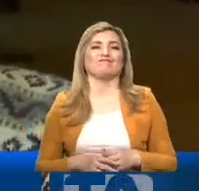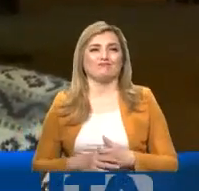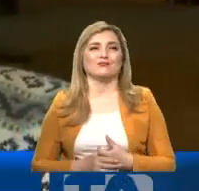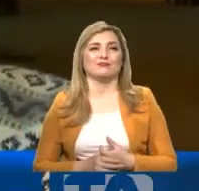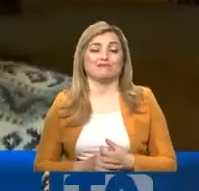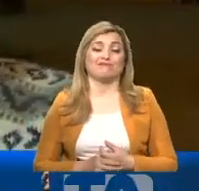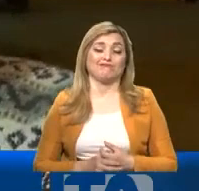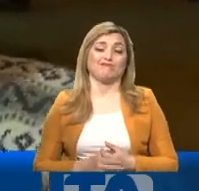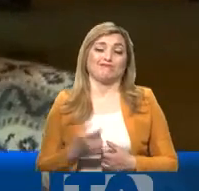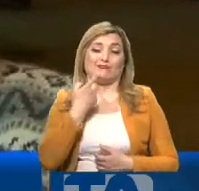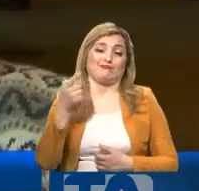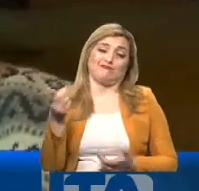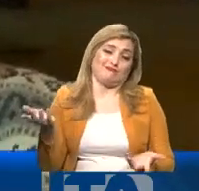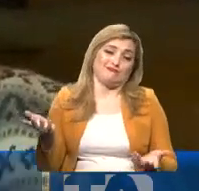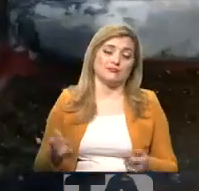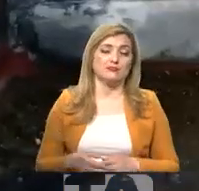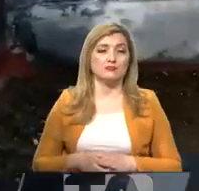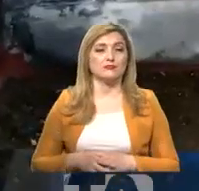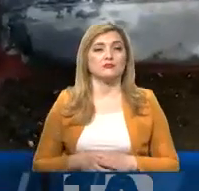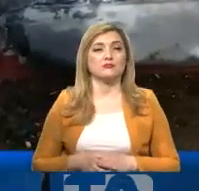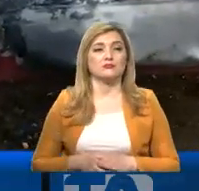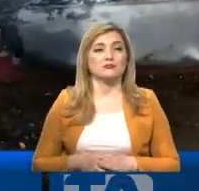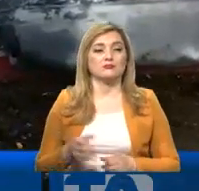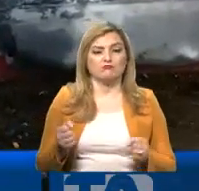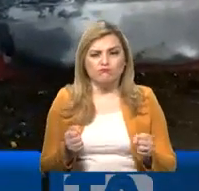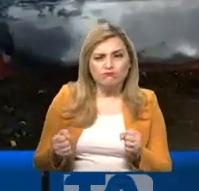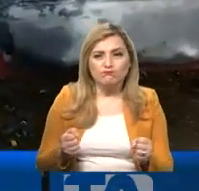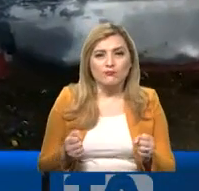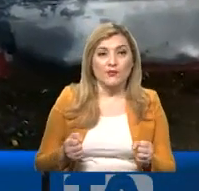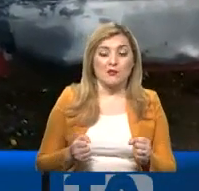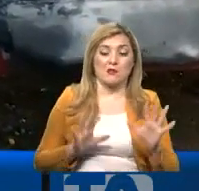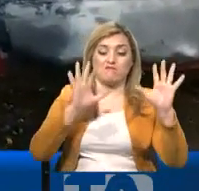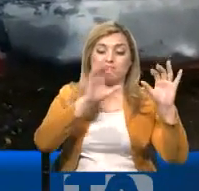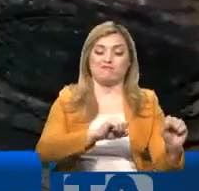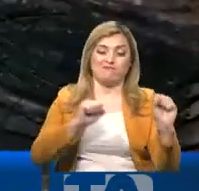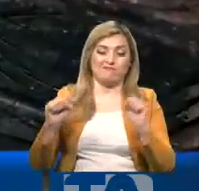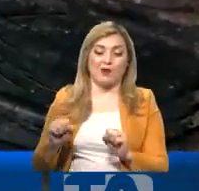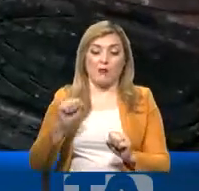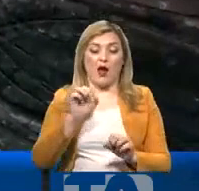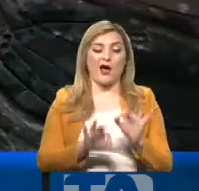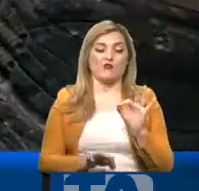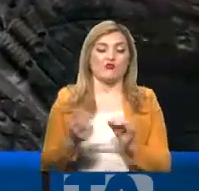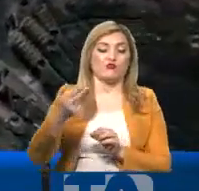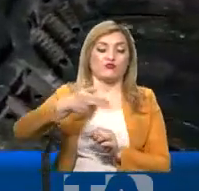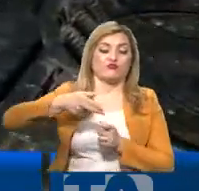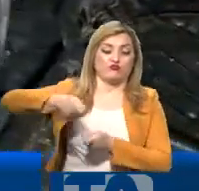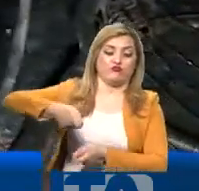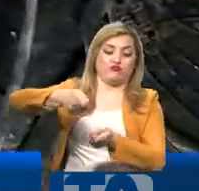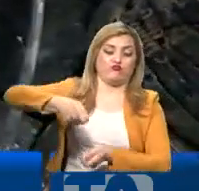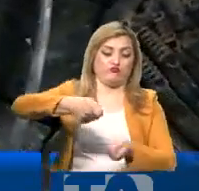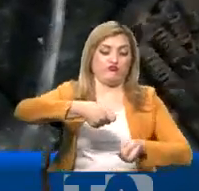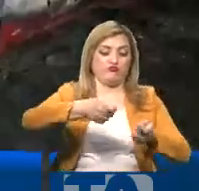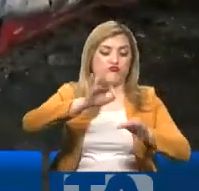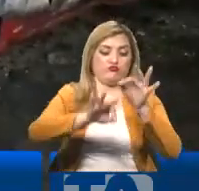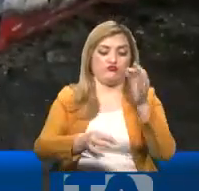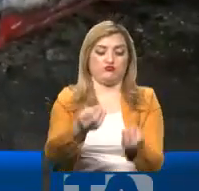moto. Él mismo dice que ha dicho que ha robado. El vehículo en el que se movilizaban los presuntos delincuentes fue quemado por la comunidad